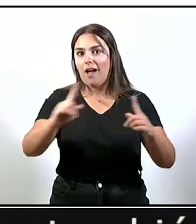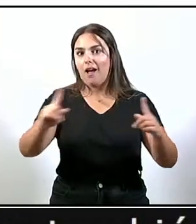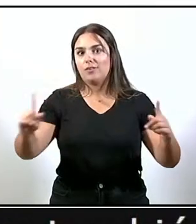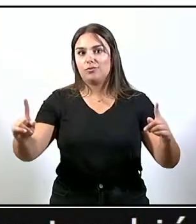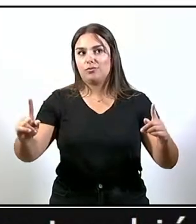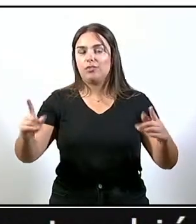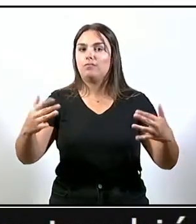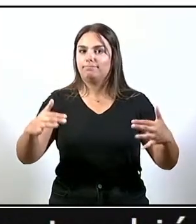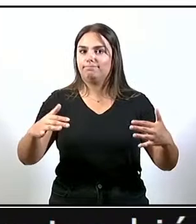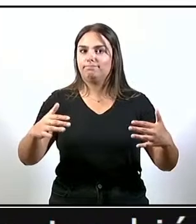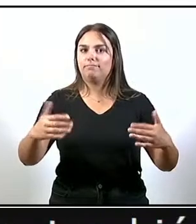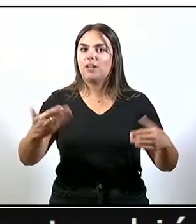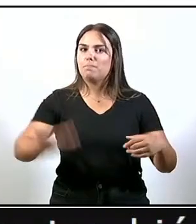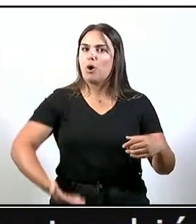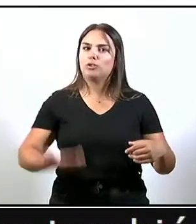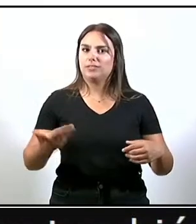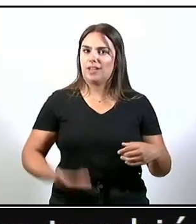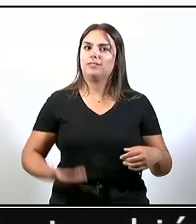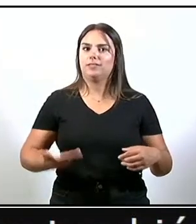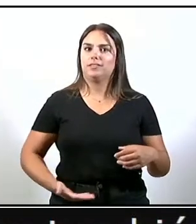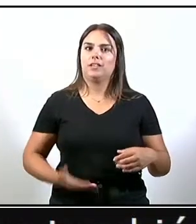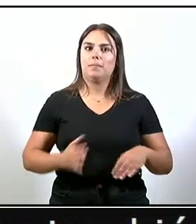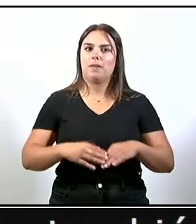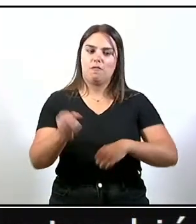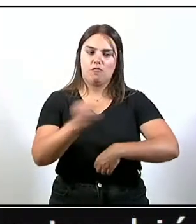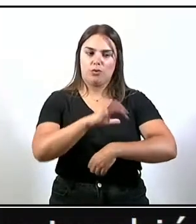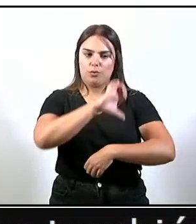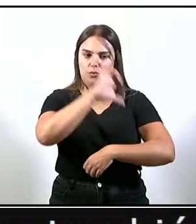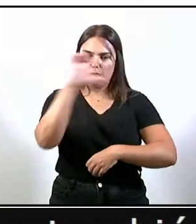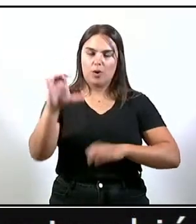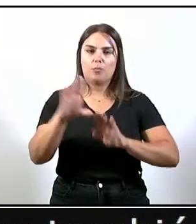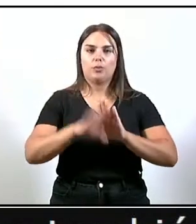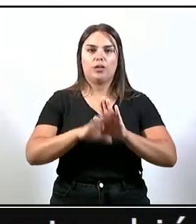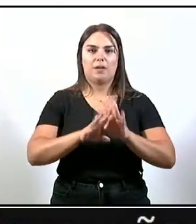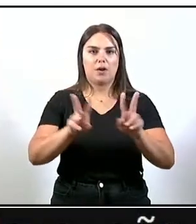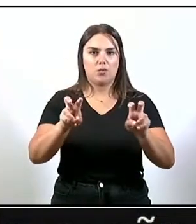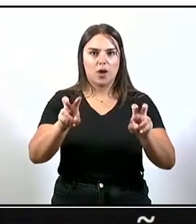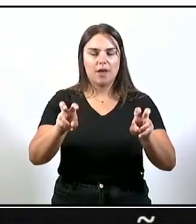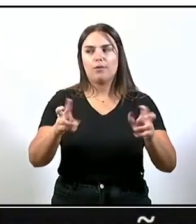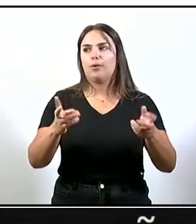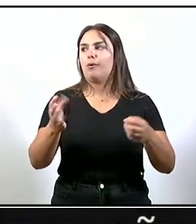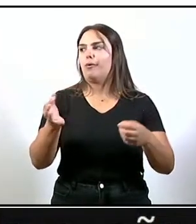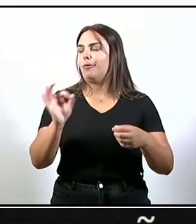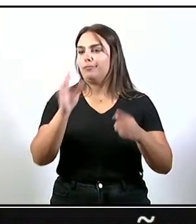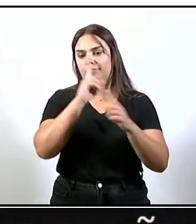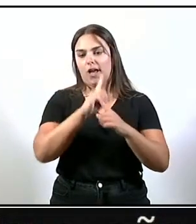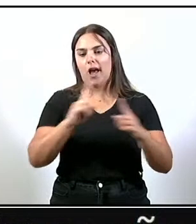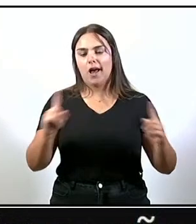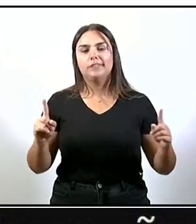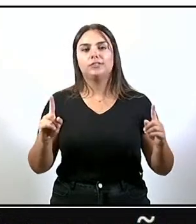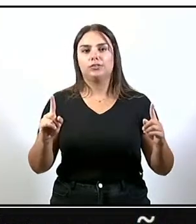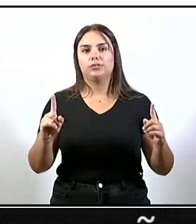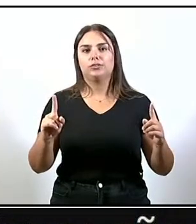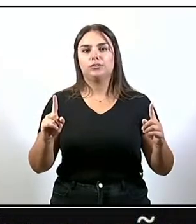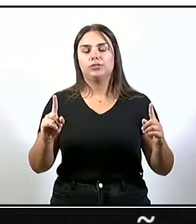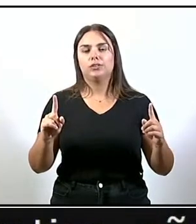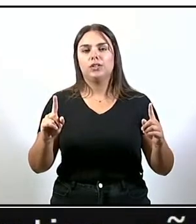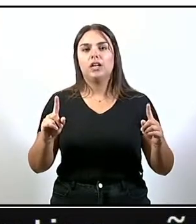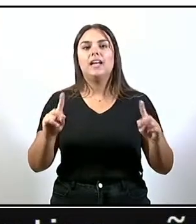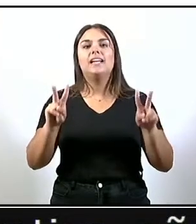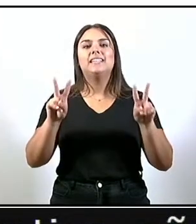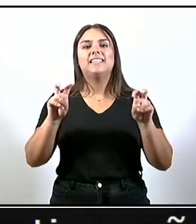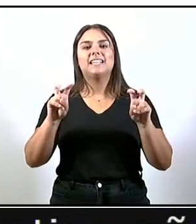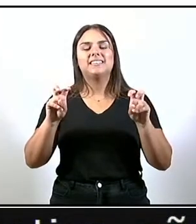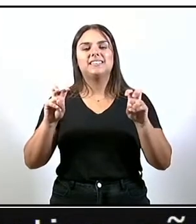clave. Año de fondos europeos, del nuevo programa operativo, año de la ejecución de los Next Generation, año